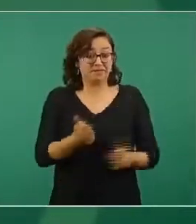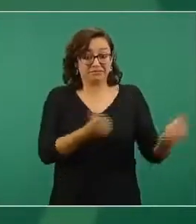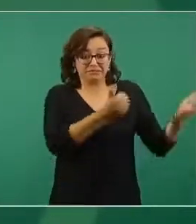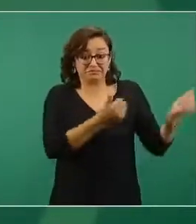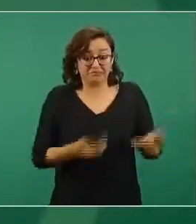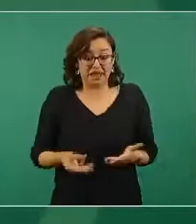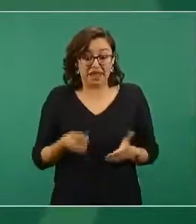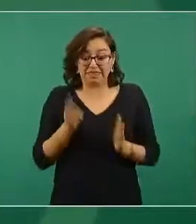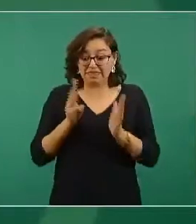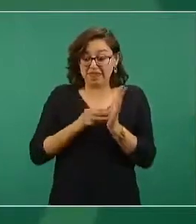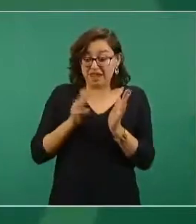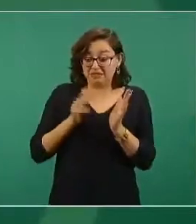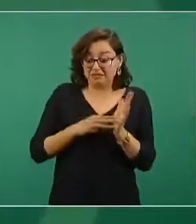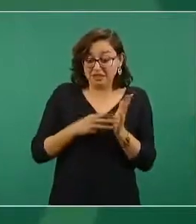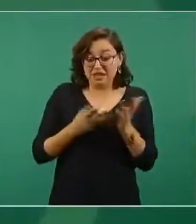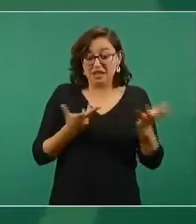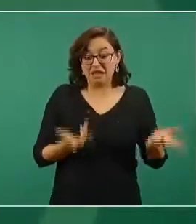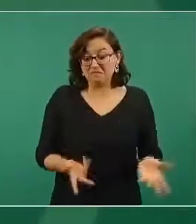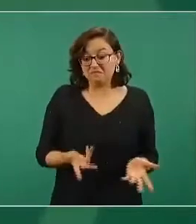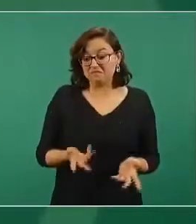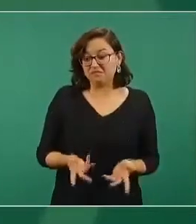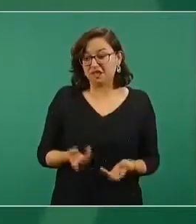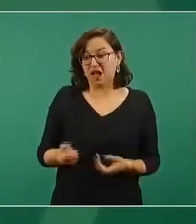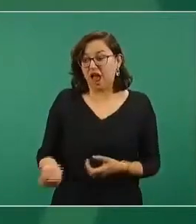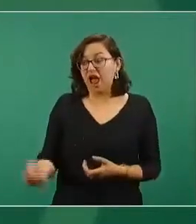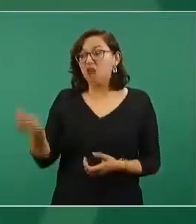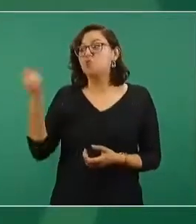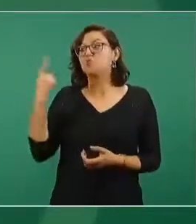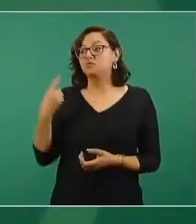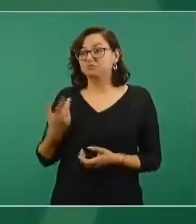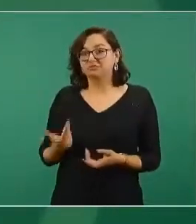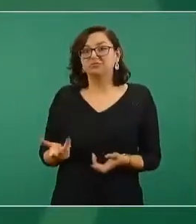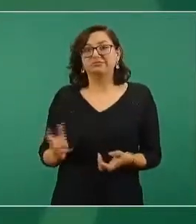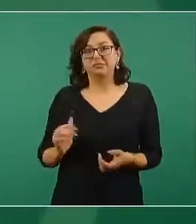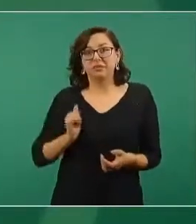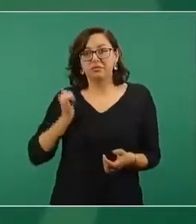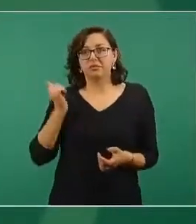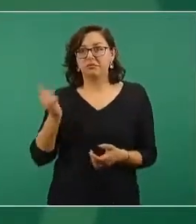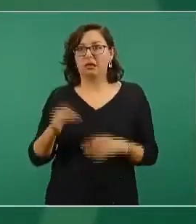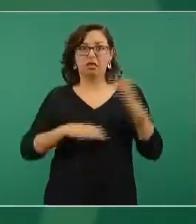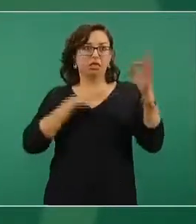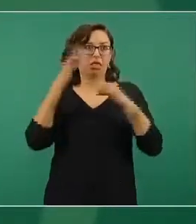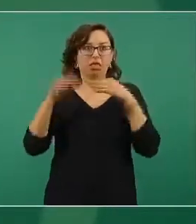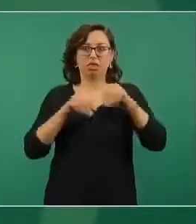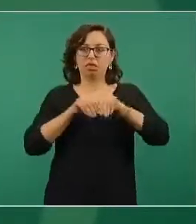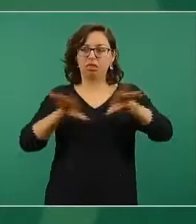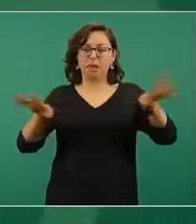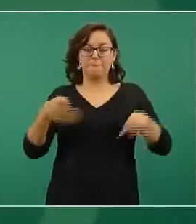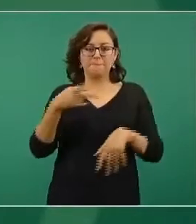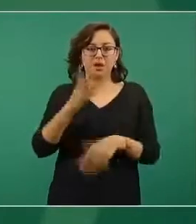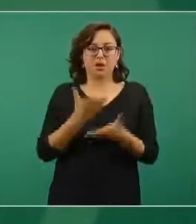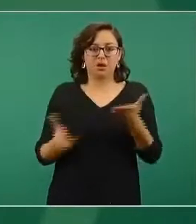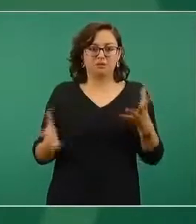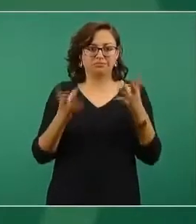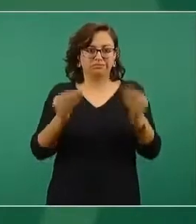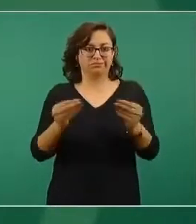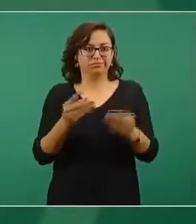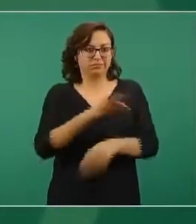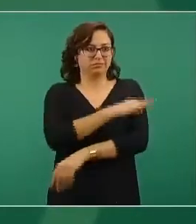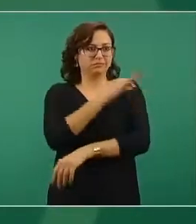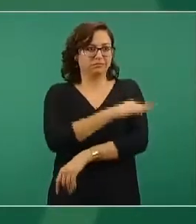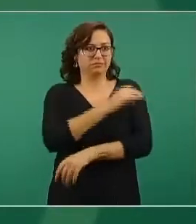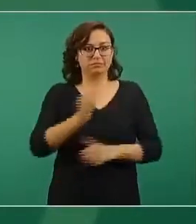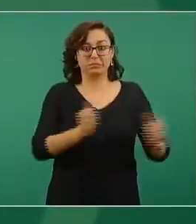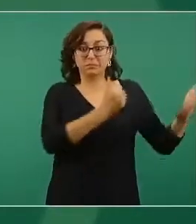del que ahora realmente representan, ¿no? Entonces, sí, fue un llamado importante. Fue mucho en